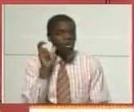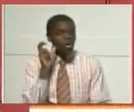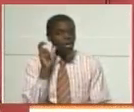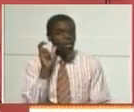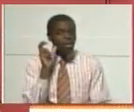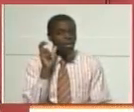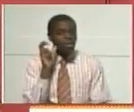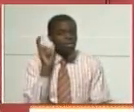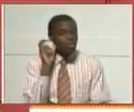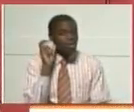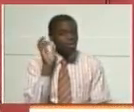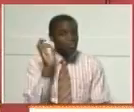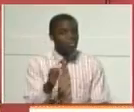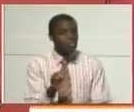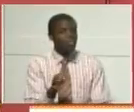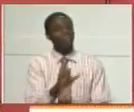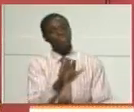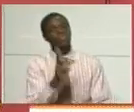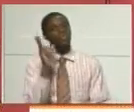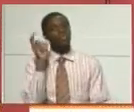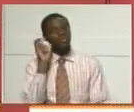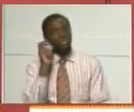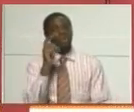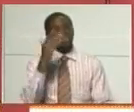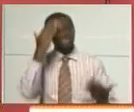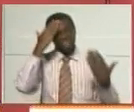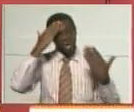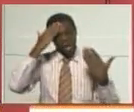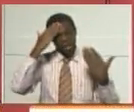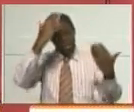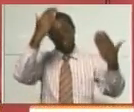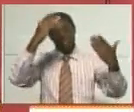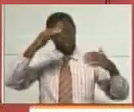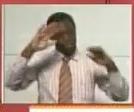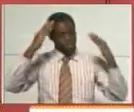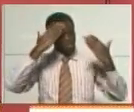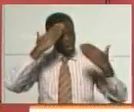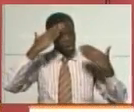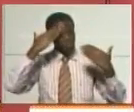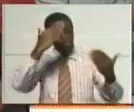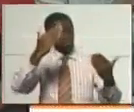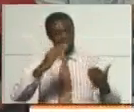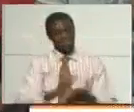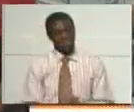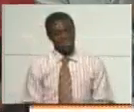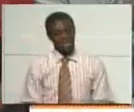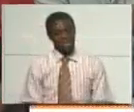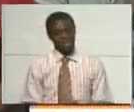Bueno, si me escuchan, un gran saludo. Claro. A la gente.